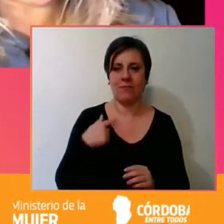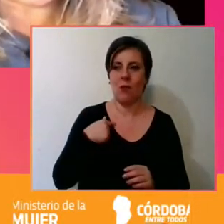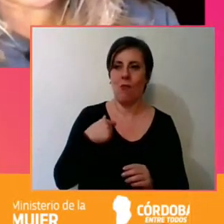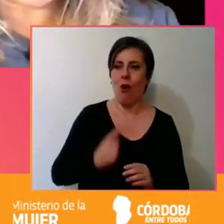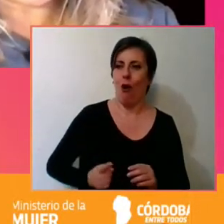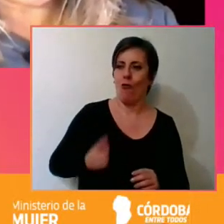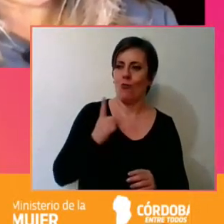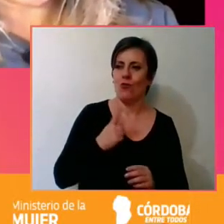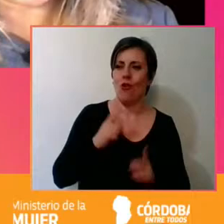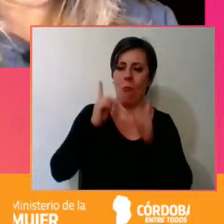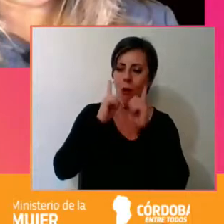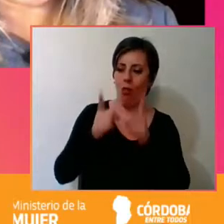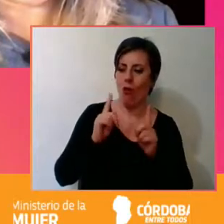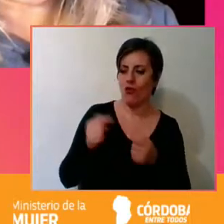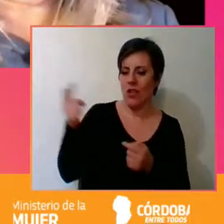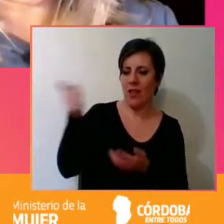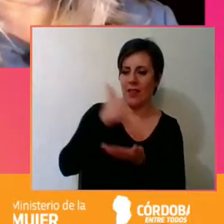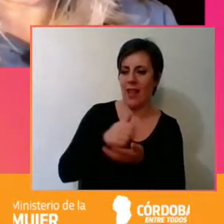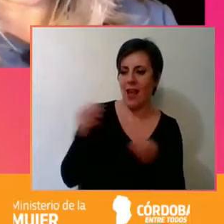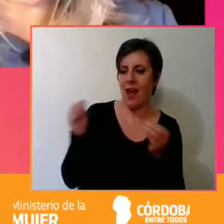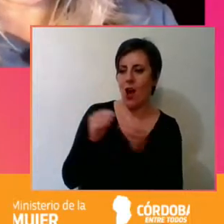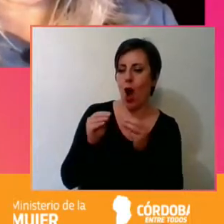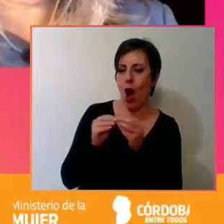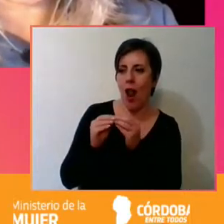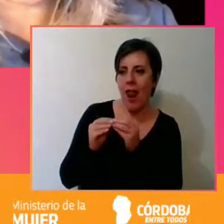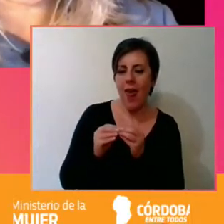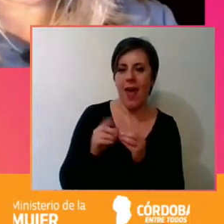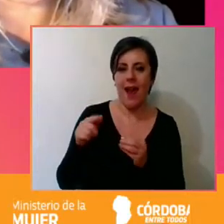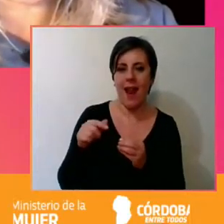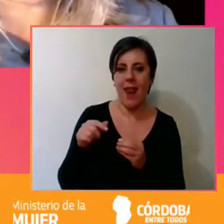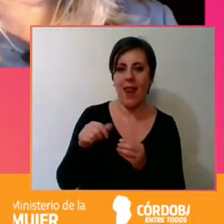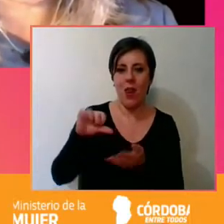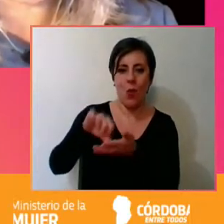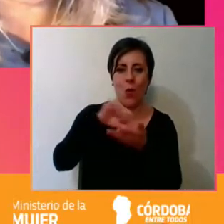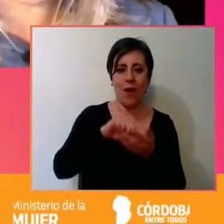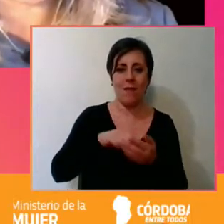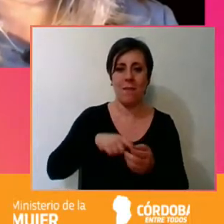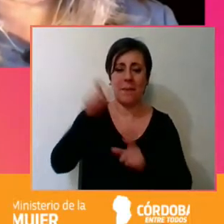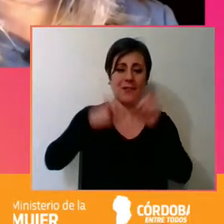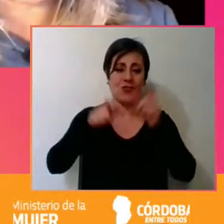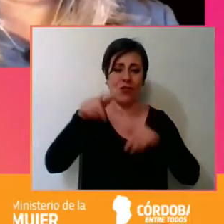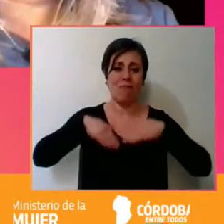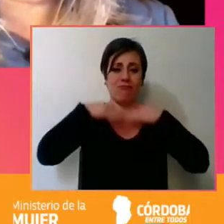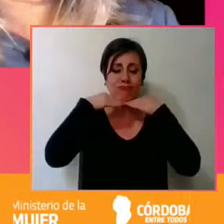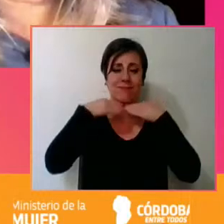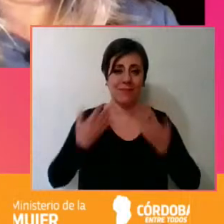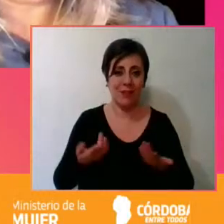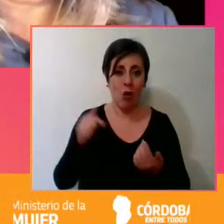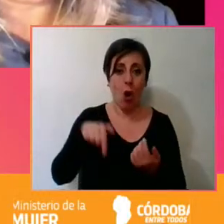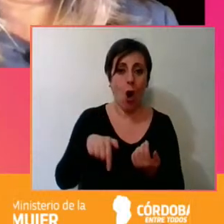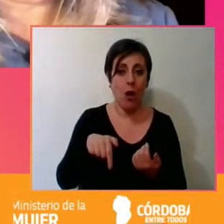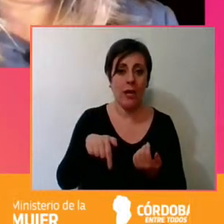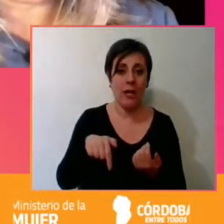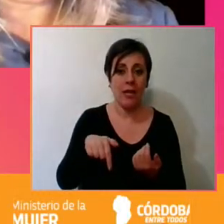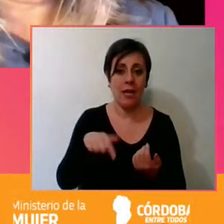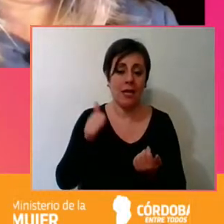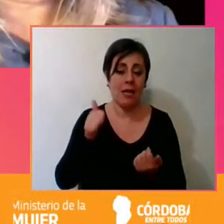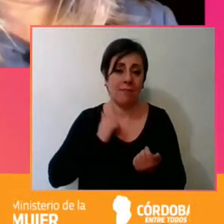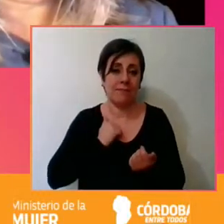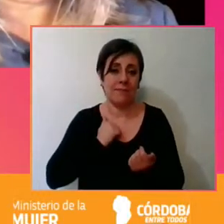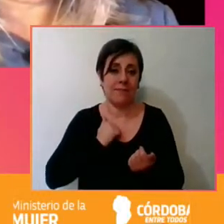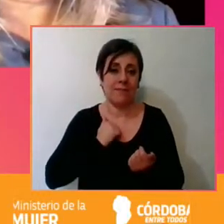y como colega, y bueno, este lugar estaba lleno de personas, hoy estamos desde aquí